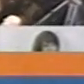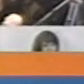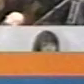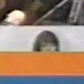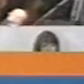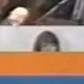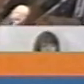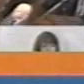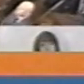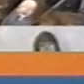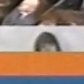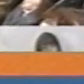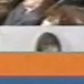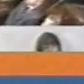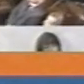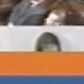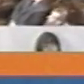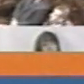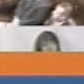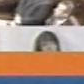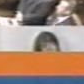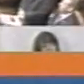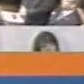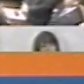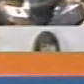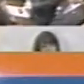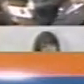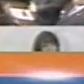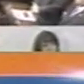Apertura de sesiones ordinarias de la legislatura de la provincia.